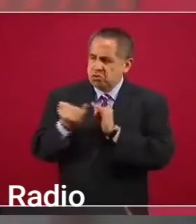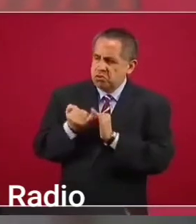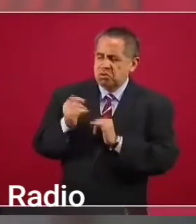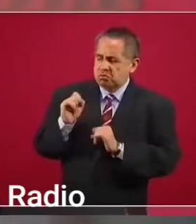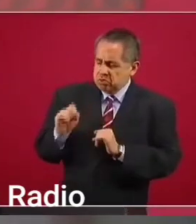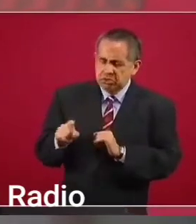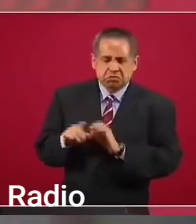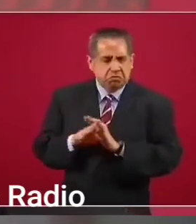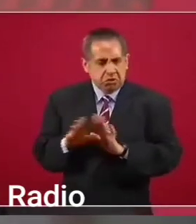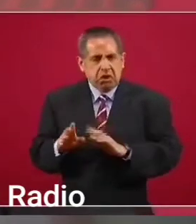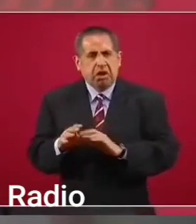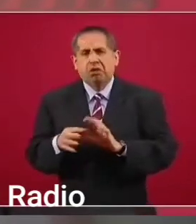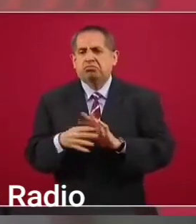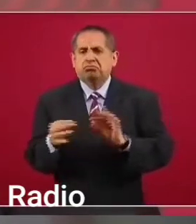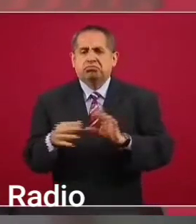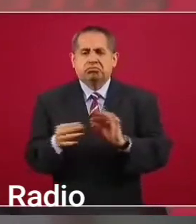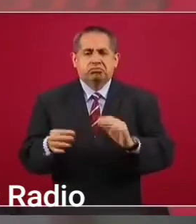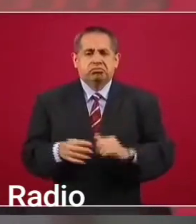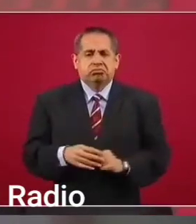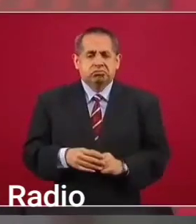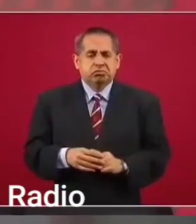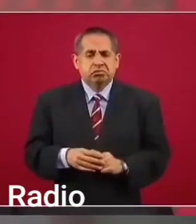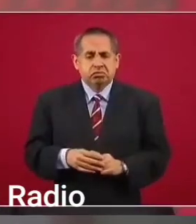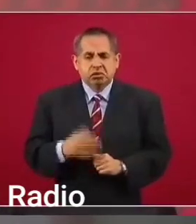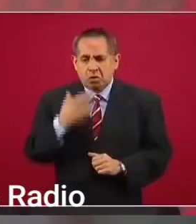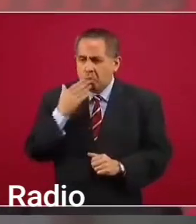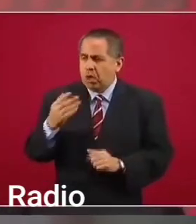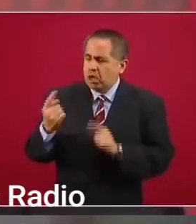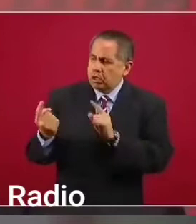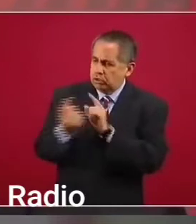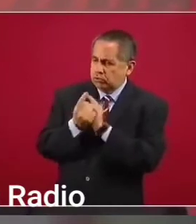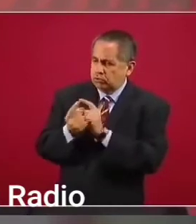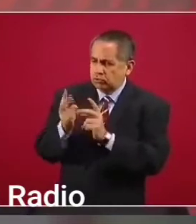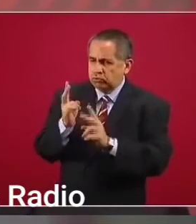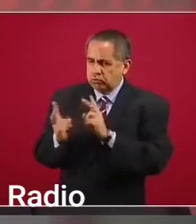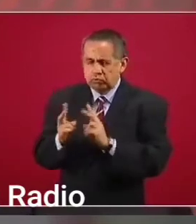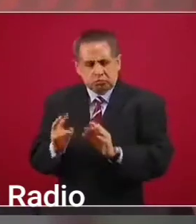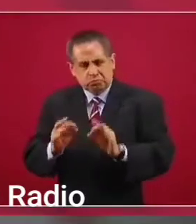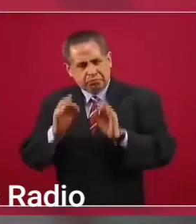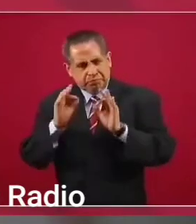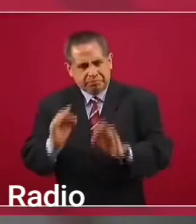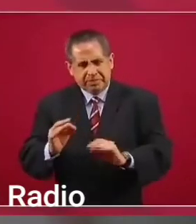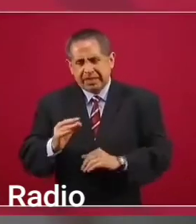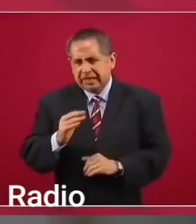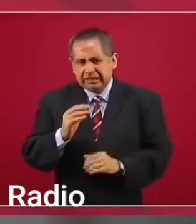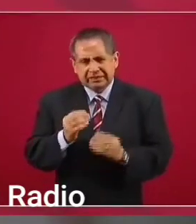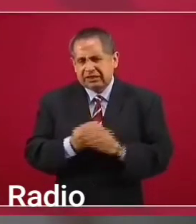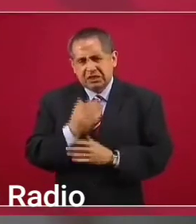Fue un buen encuentro y